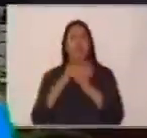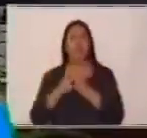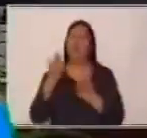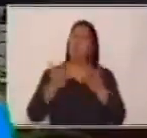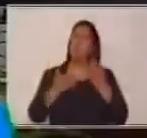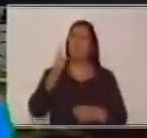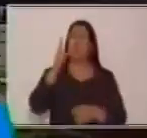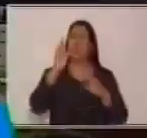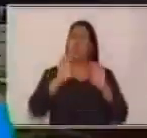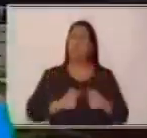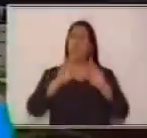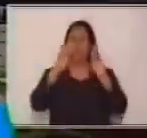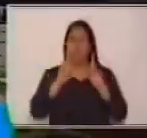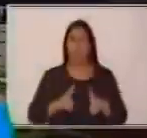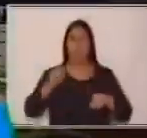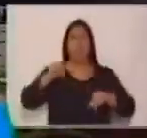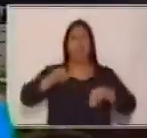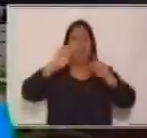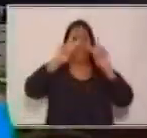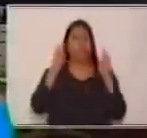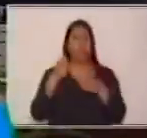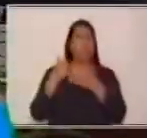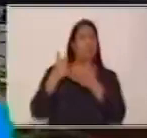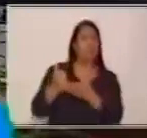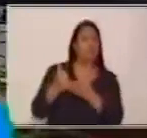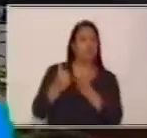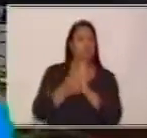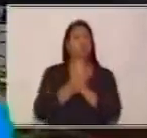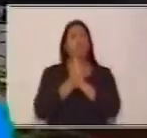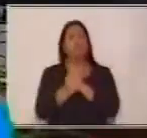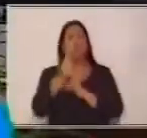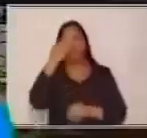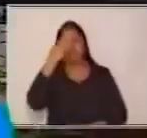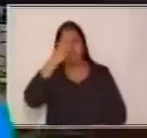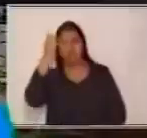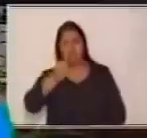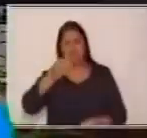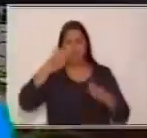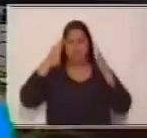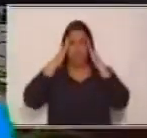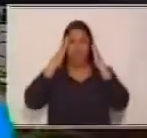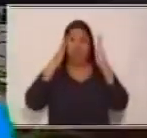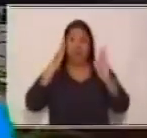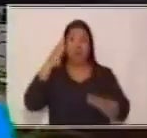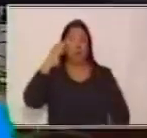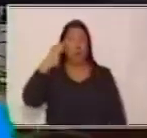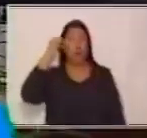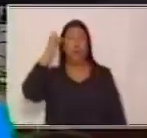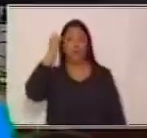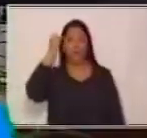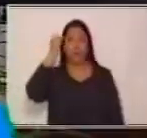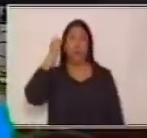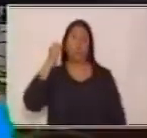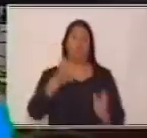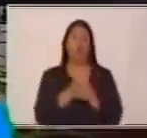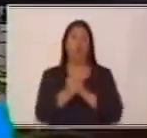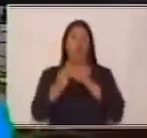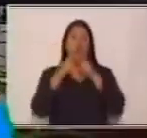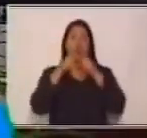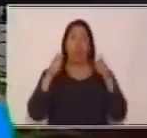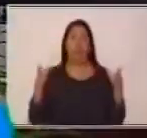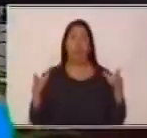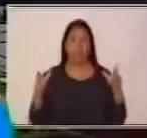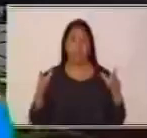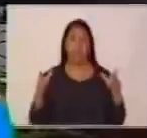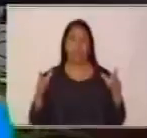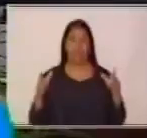discapacidad, este tema les ayudará a ejercitar habilidades y destrezas como la atención, la memoria y la habilidad lingüística.